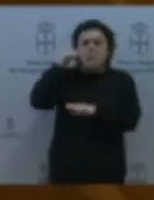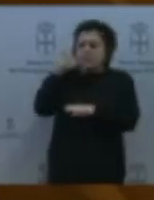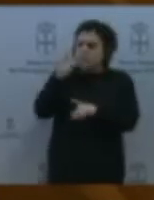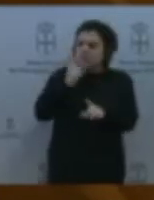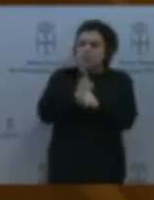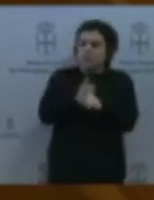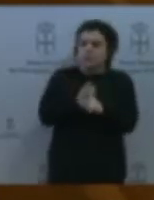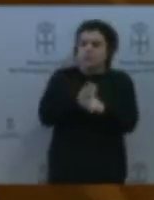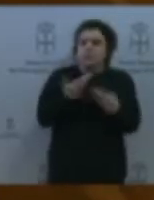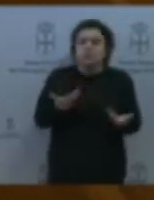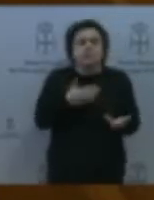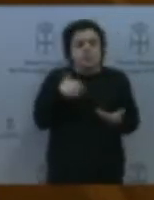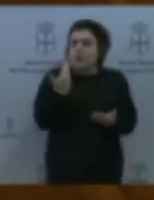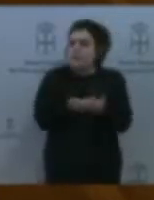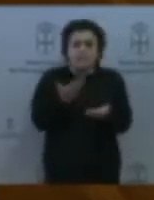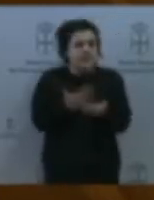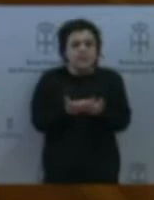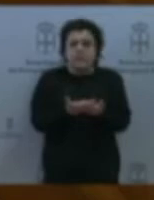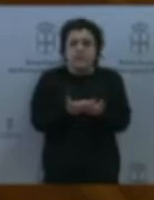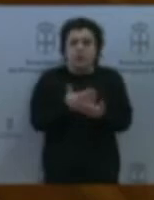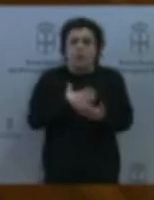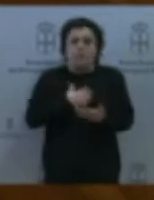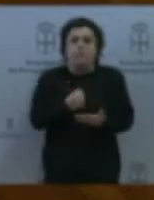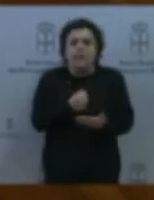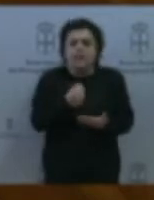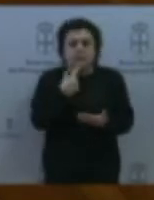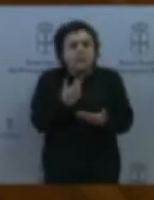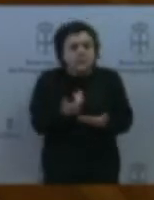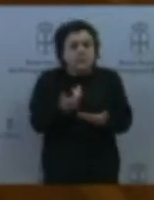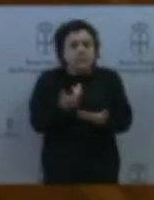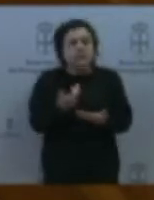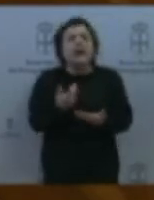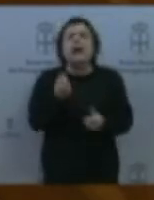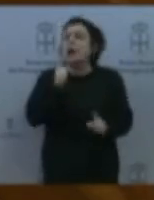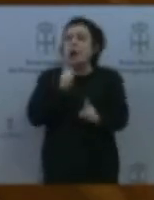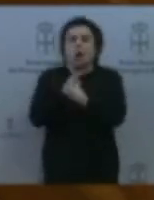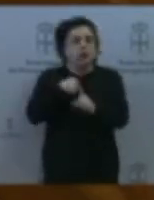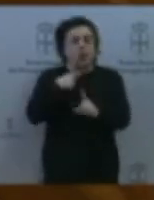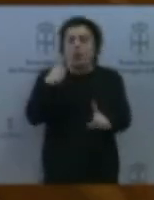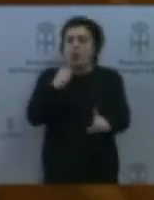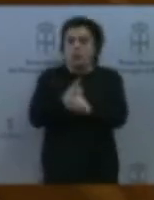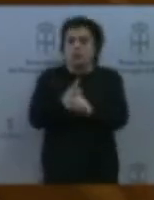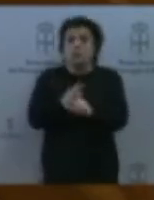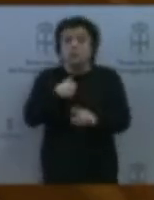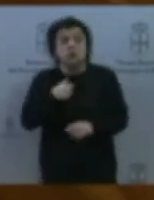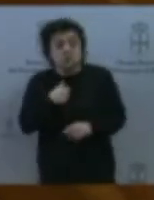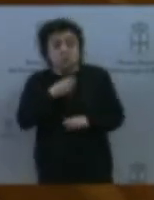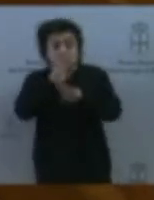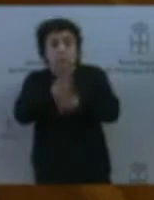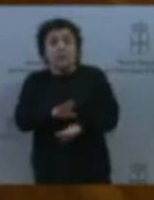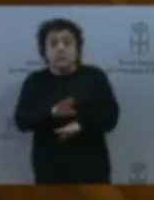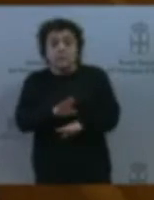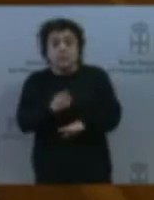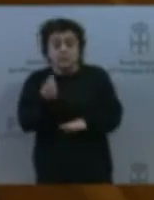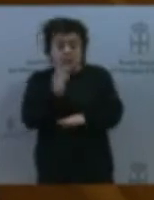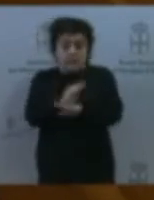inversión, creemos que no es bueno para Asturias. Y yo le voy a decir que yo, sin embargo, estoy a favor de la inversión. Y no solo estoy a favor de la inversión, sino que voy a pedir a mi Gobierno